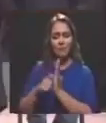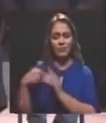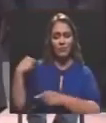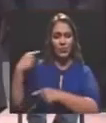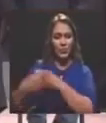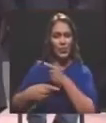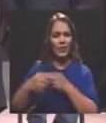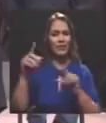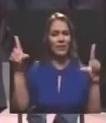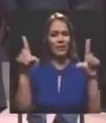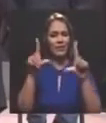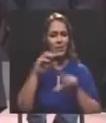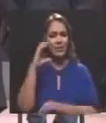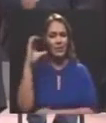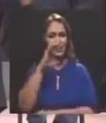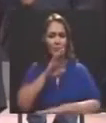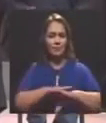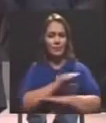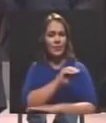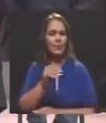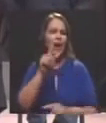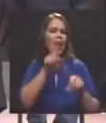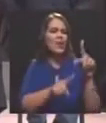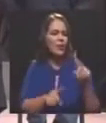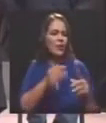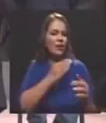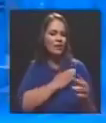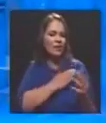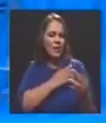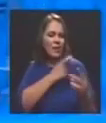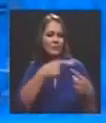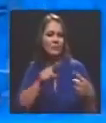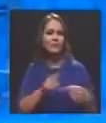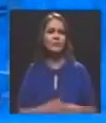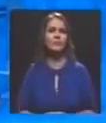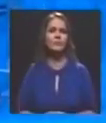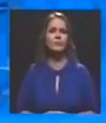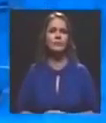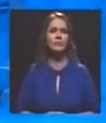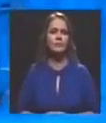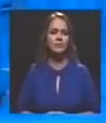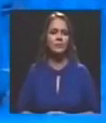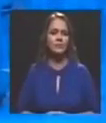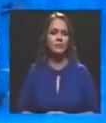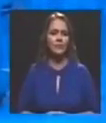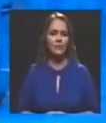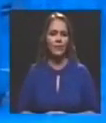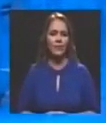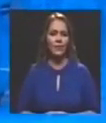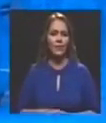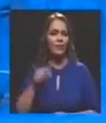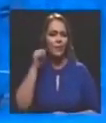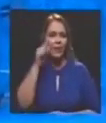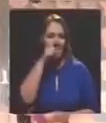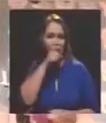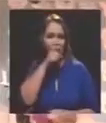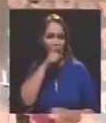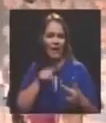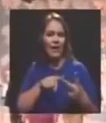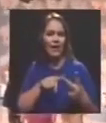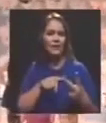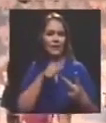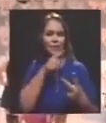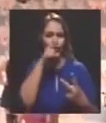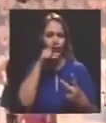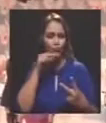la televisión colombiana, solamente por nombrar algunas de sus creaciones, como Betty la Fea, por supuesto, como también Café con Aroma